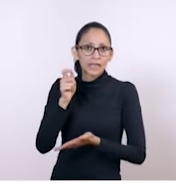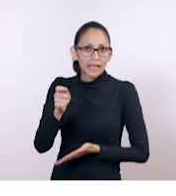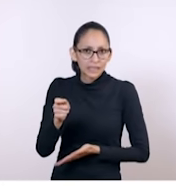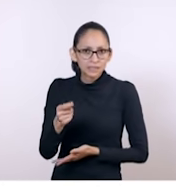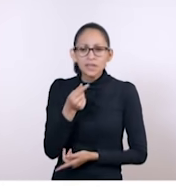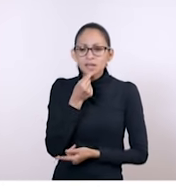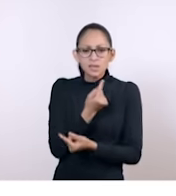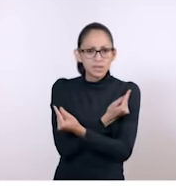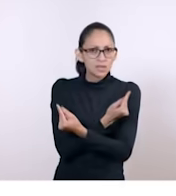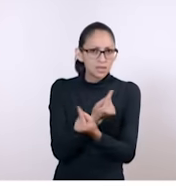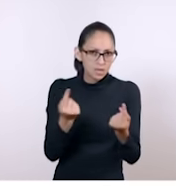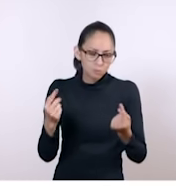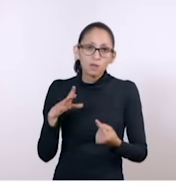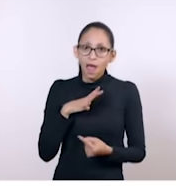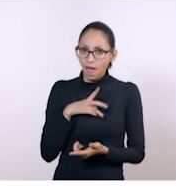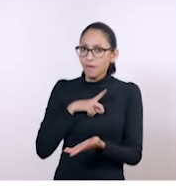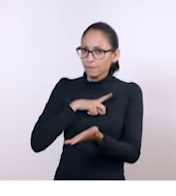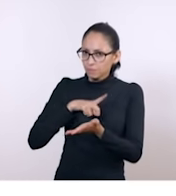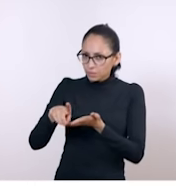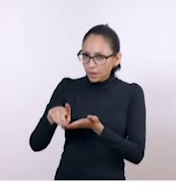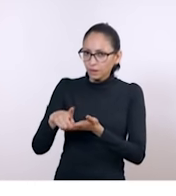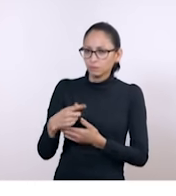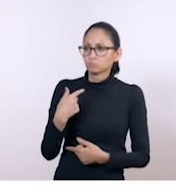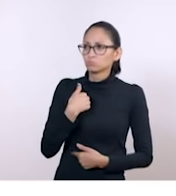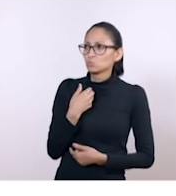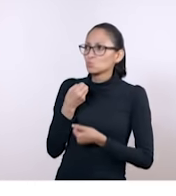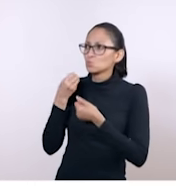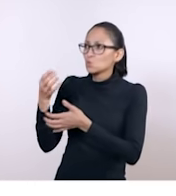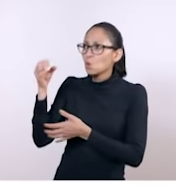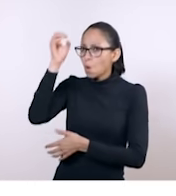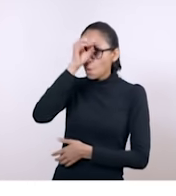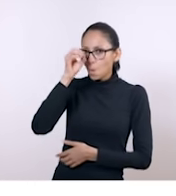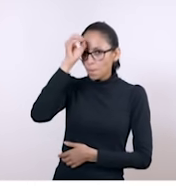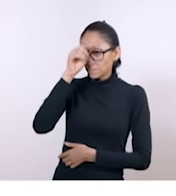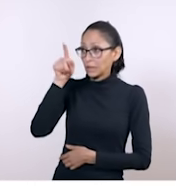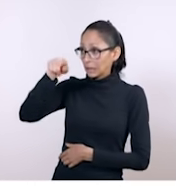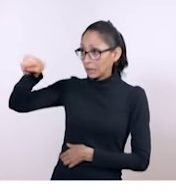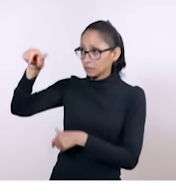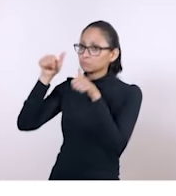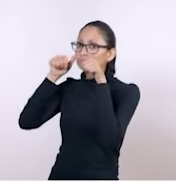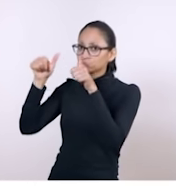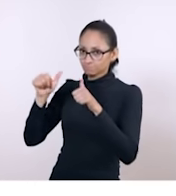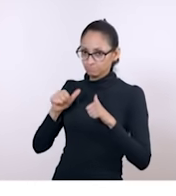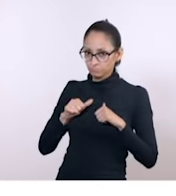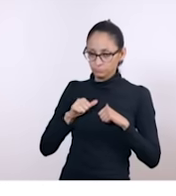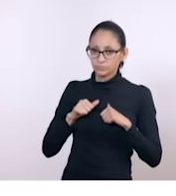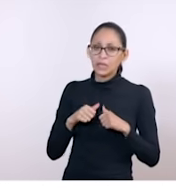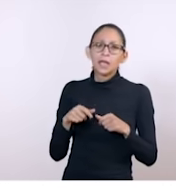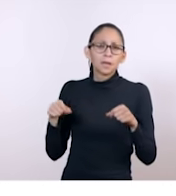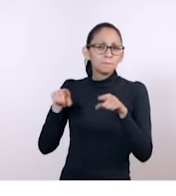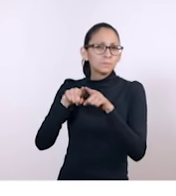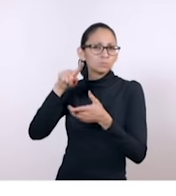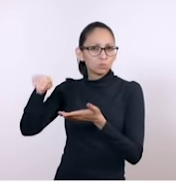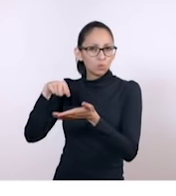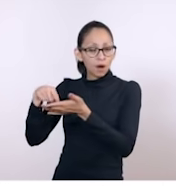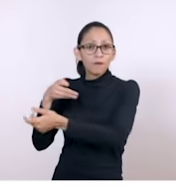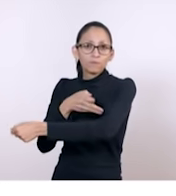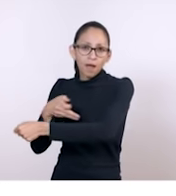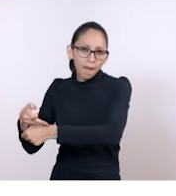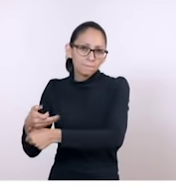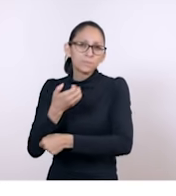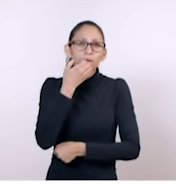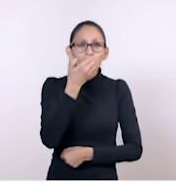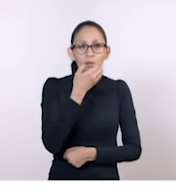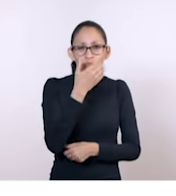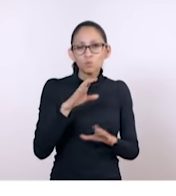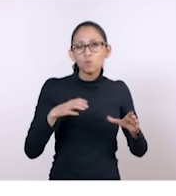las niñas y los niños tienen derecho a ser escuchados y tomados en cuenta en la familia, en la escuela y en la comunidad.